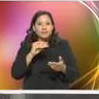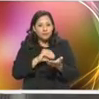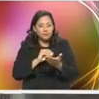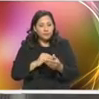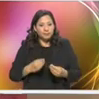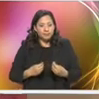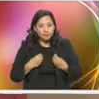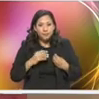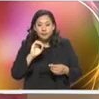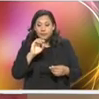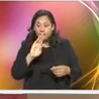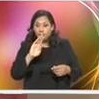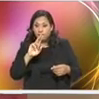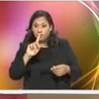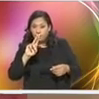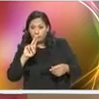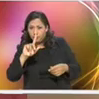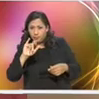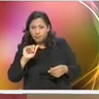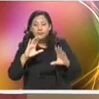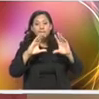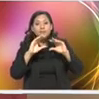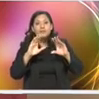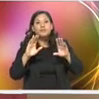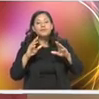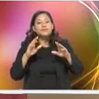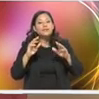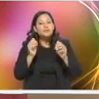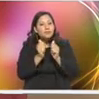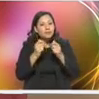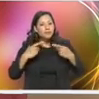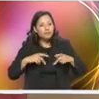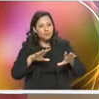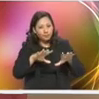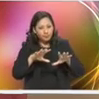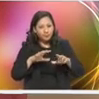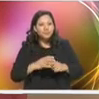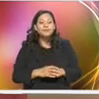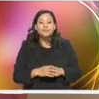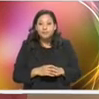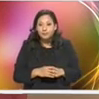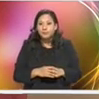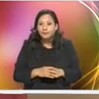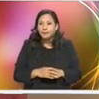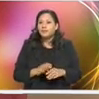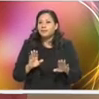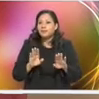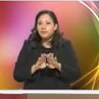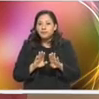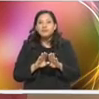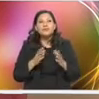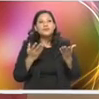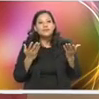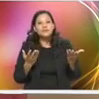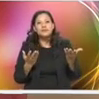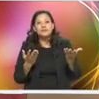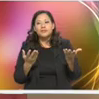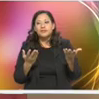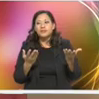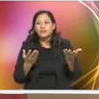Entonces, Obdulia nos enseña con unos personajes espectaculares, ¿sí? Cómo es